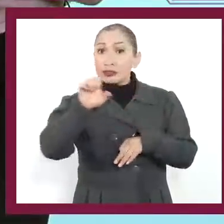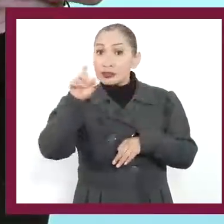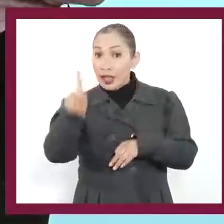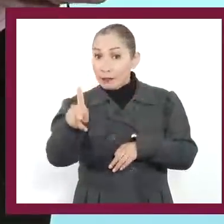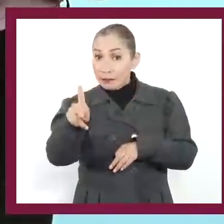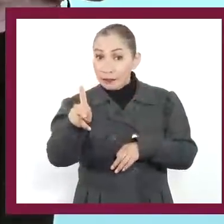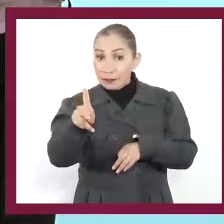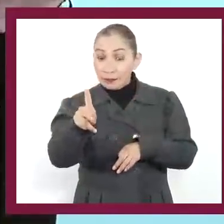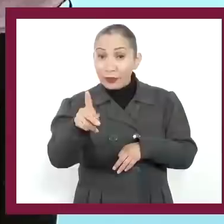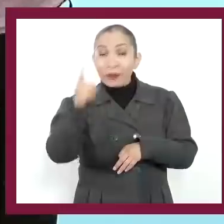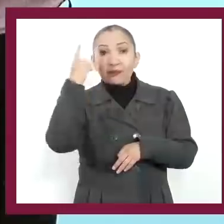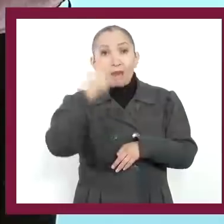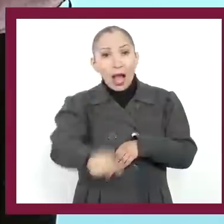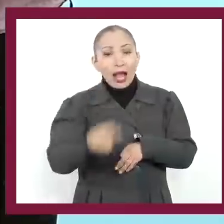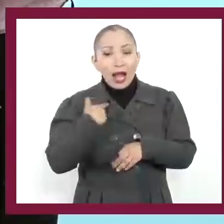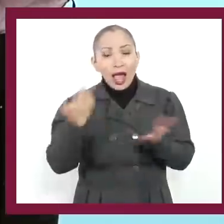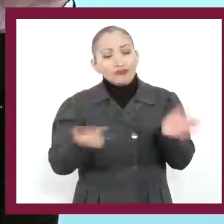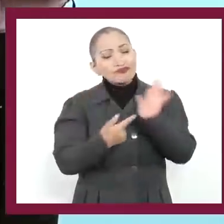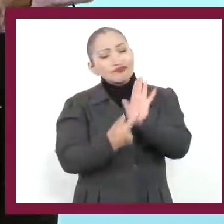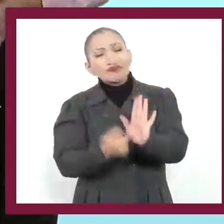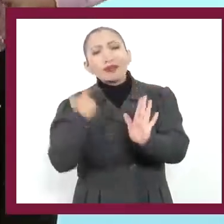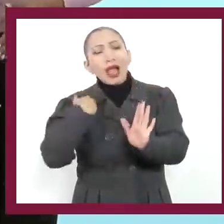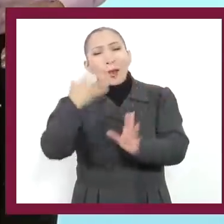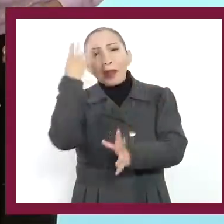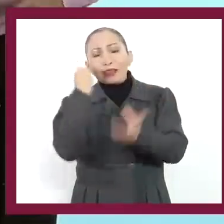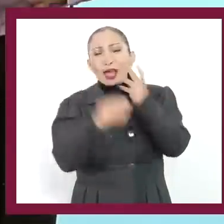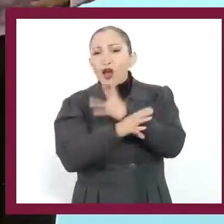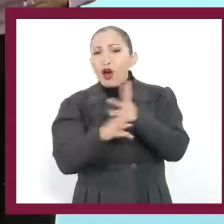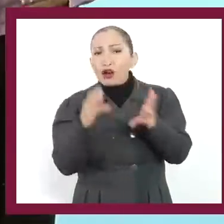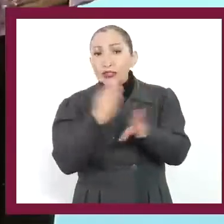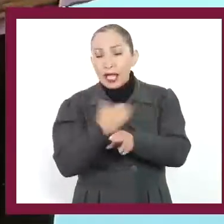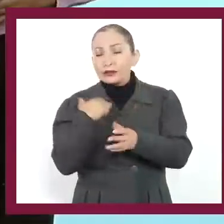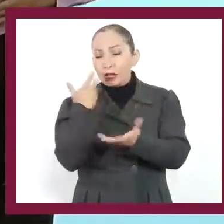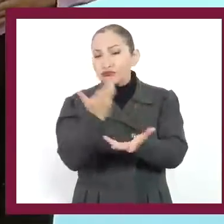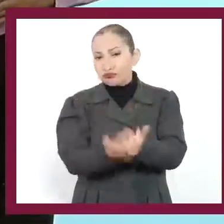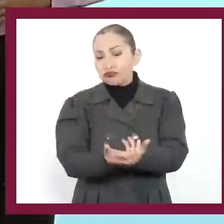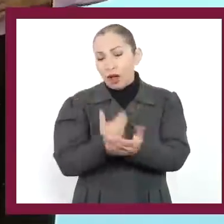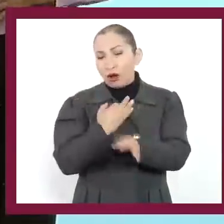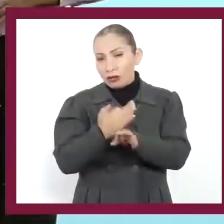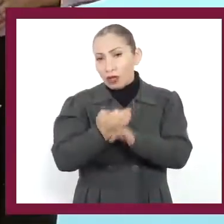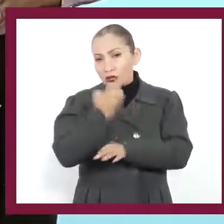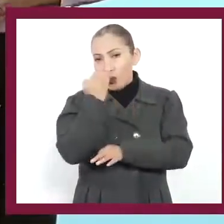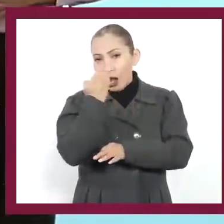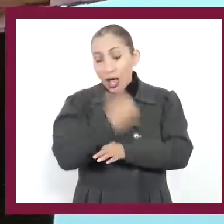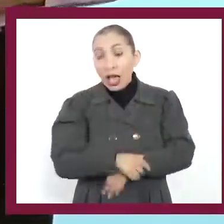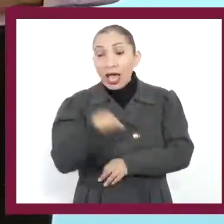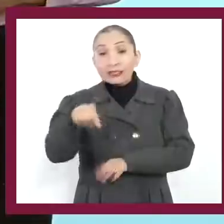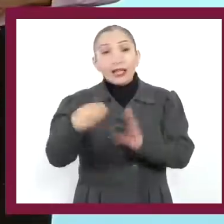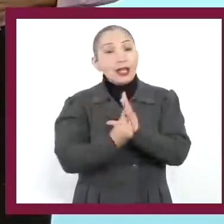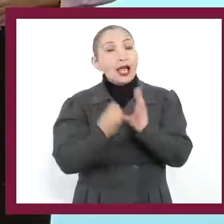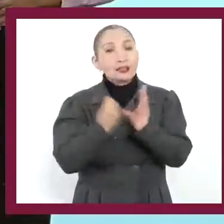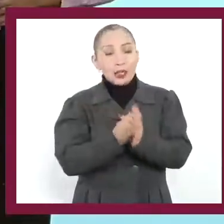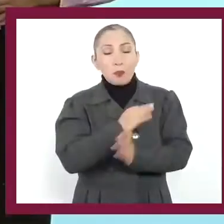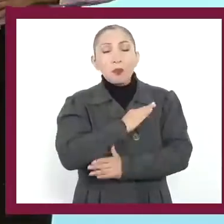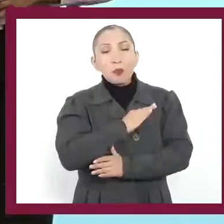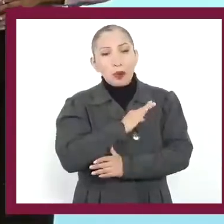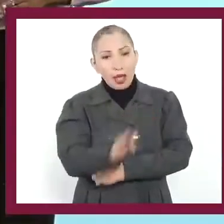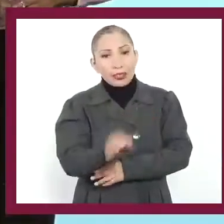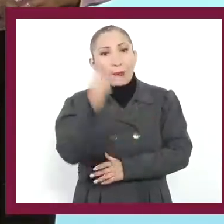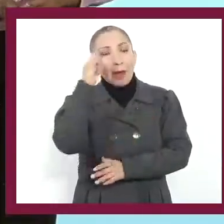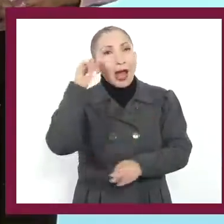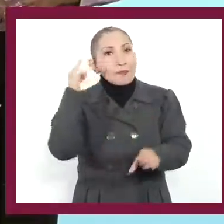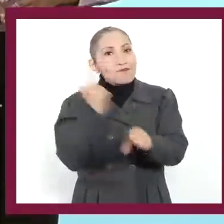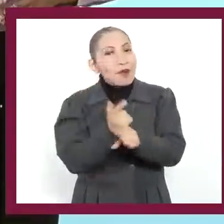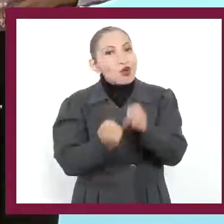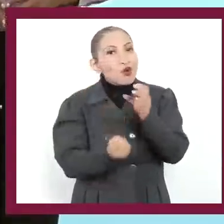Educación Pública para acercarle los conocimientos en esta pausa escolar. Estas sesiones son una oportunidad para